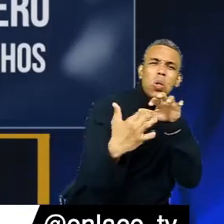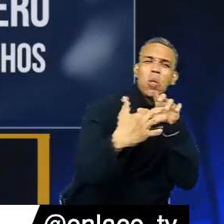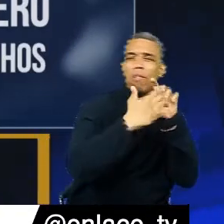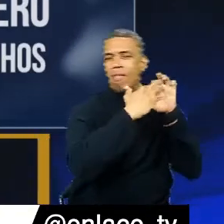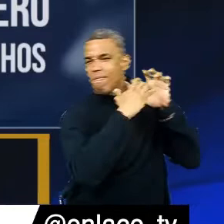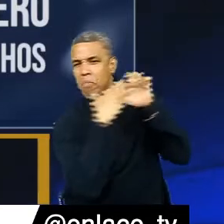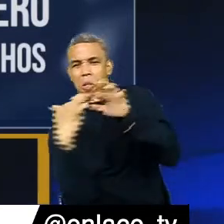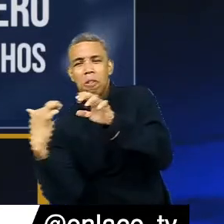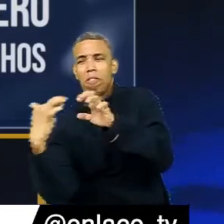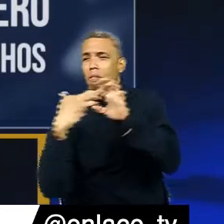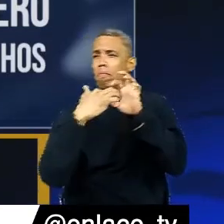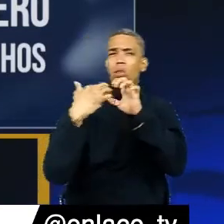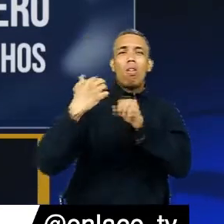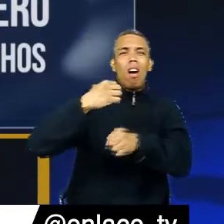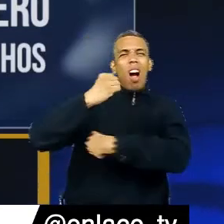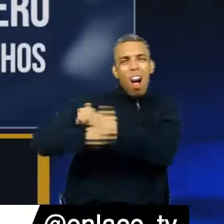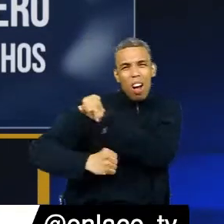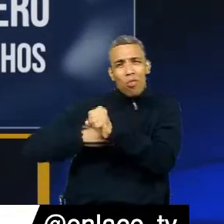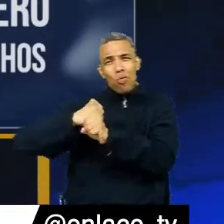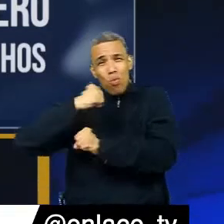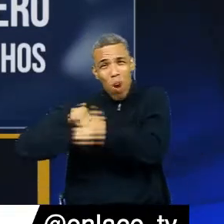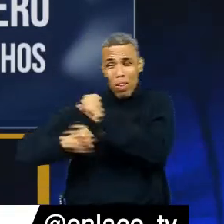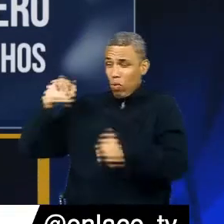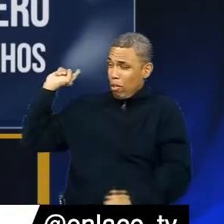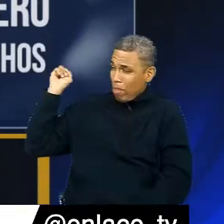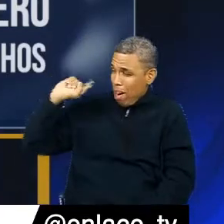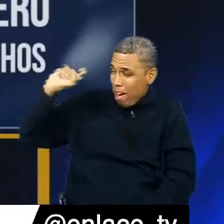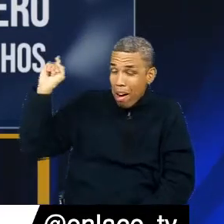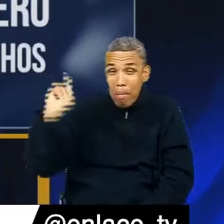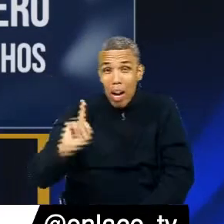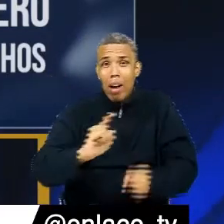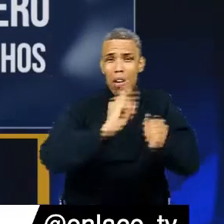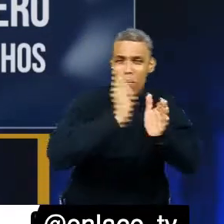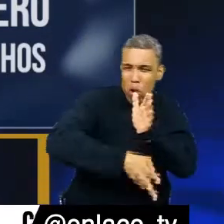unas décadas, que ha traído sufrimiento